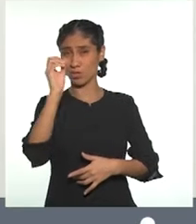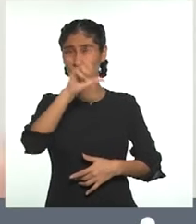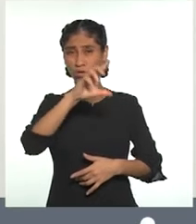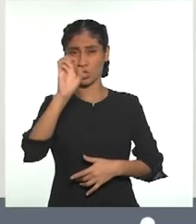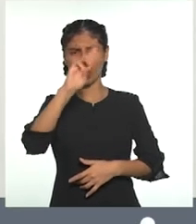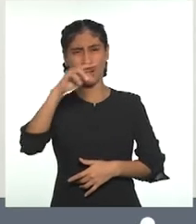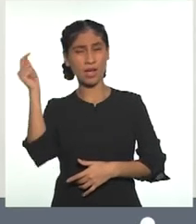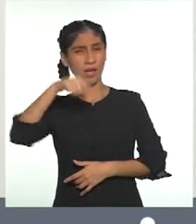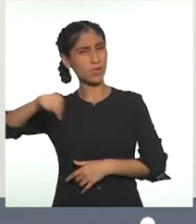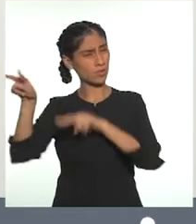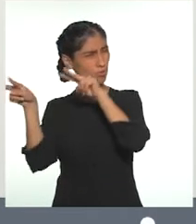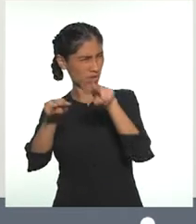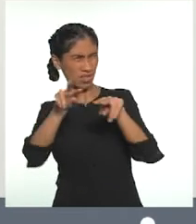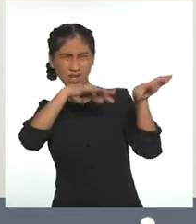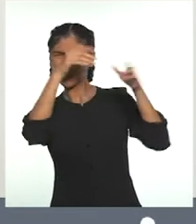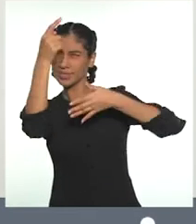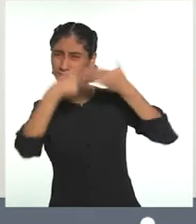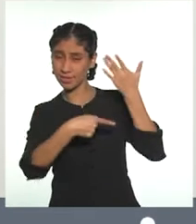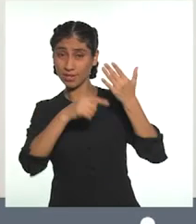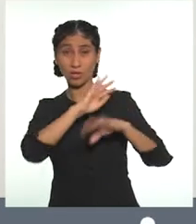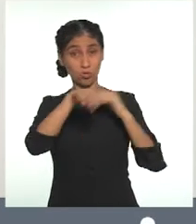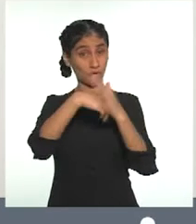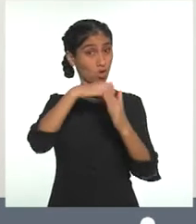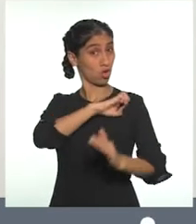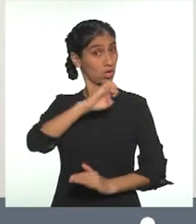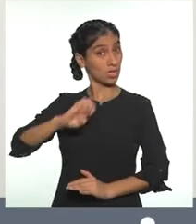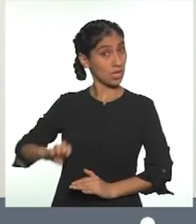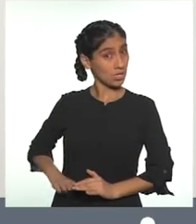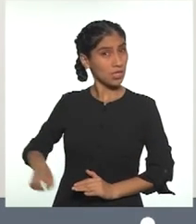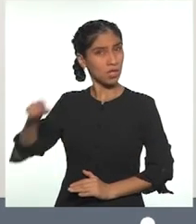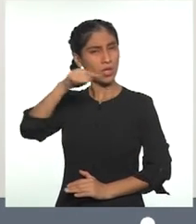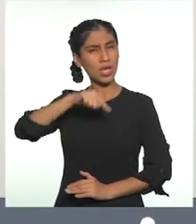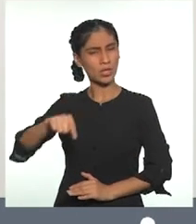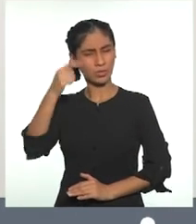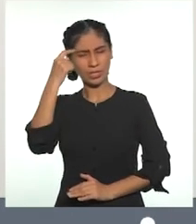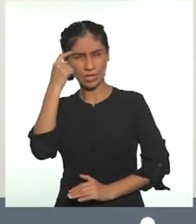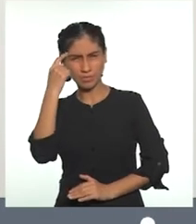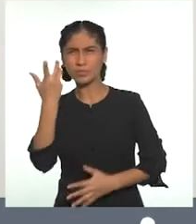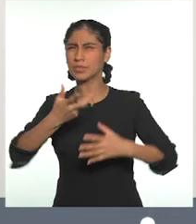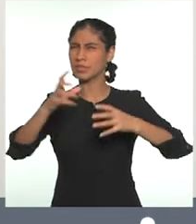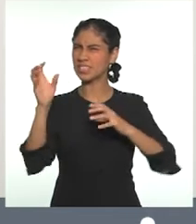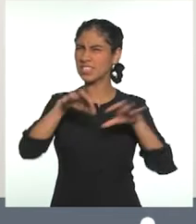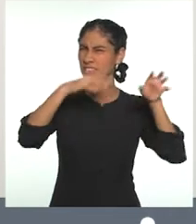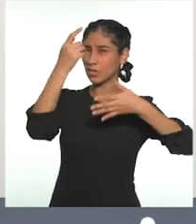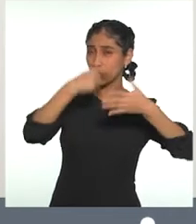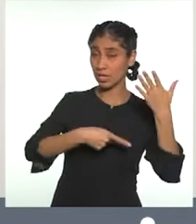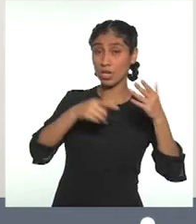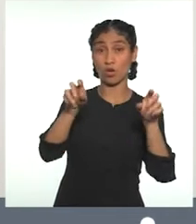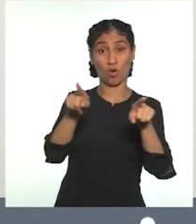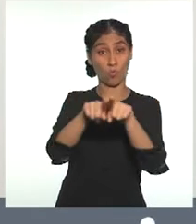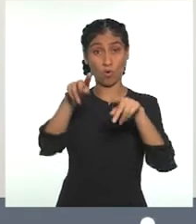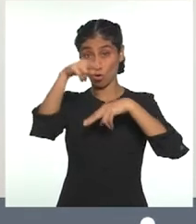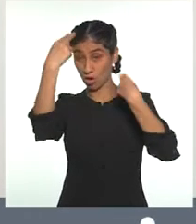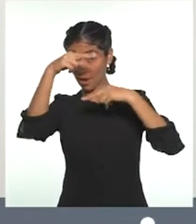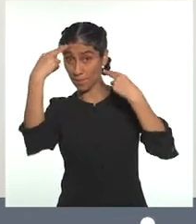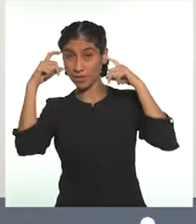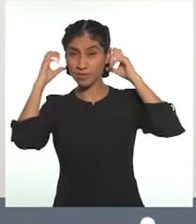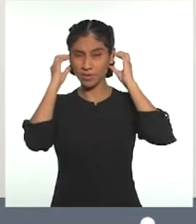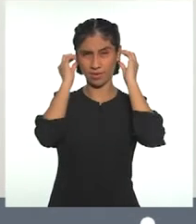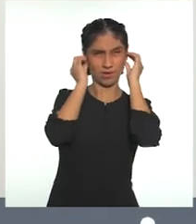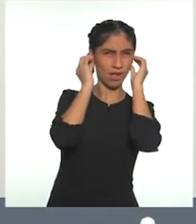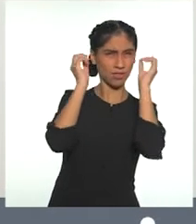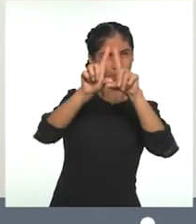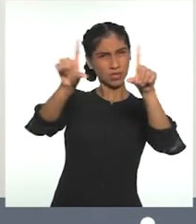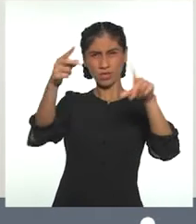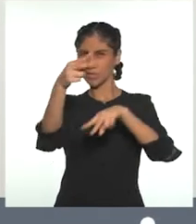de 1990. El gobierno realizó una campaña muy intensa a través de la prensa, radio